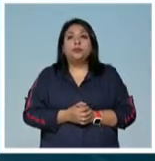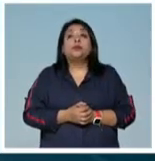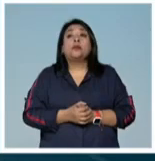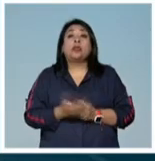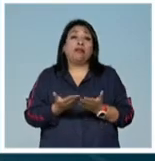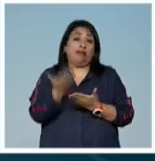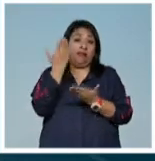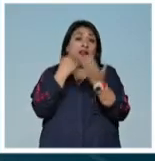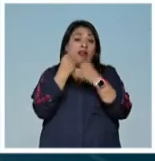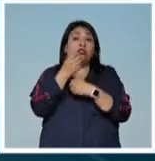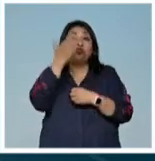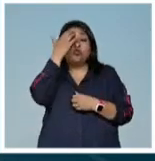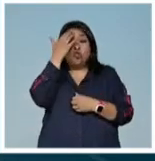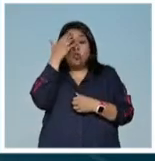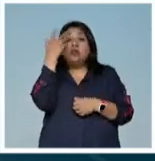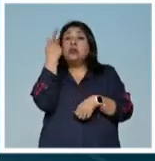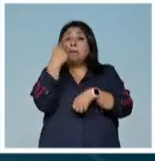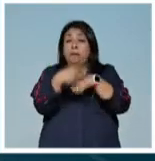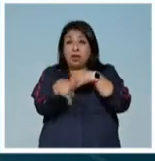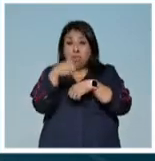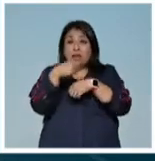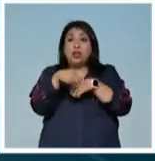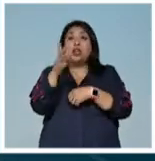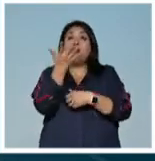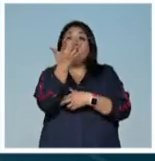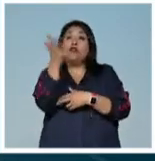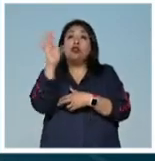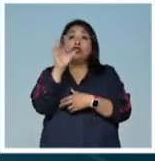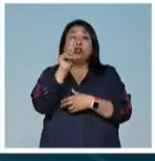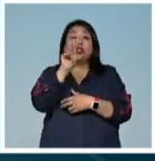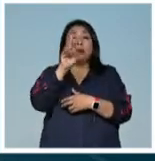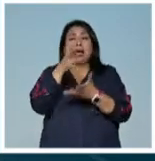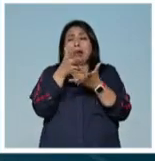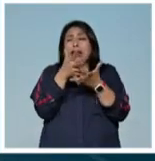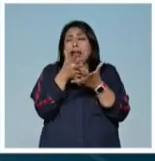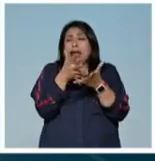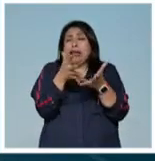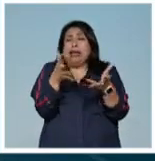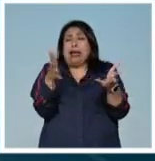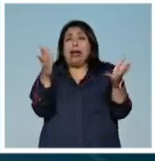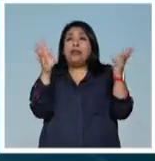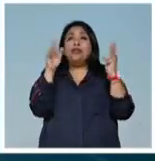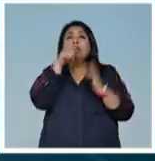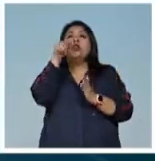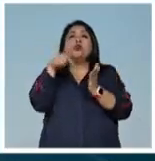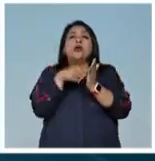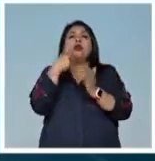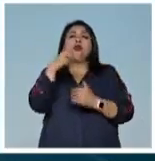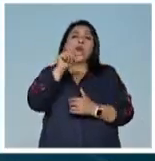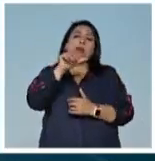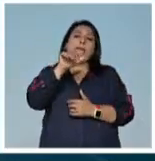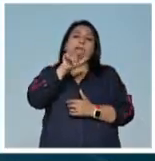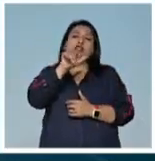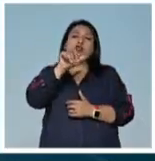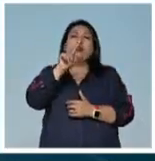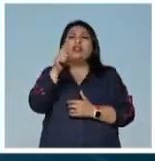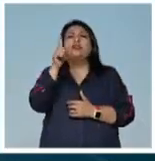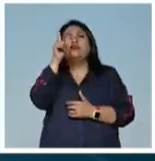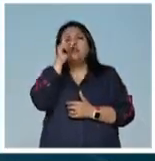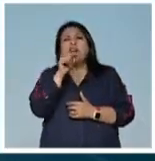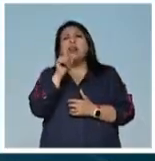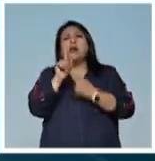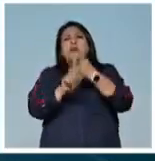Desde hace años se conocen los peligros que enfrenta el bosque tropical más grande del mundo, el Amazonas. Su infortunio